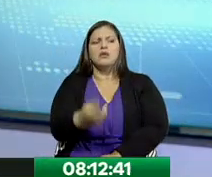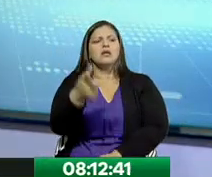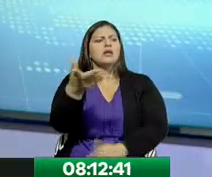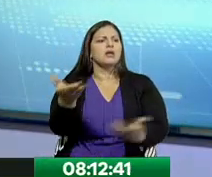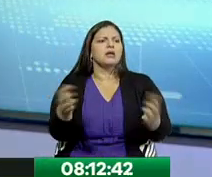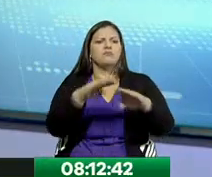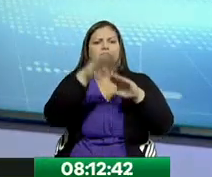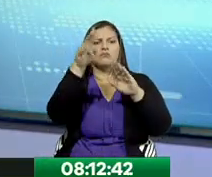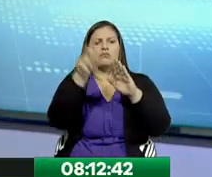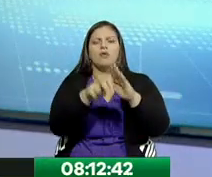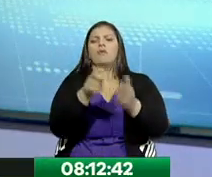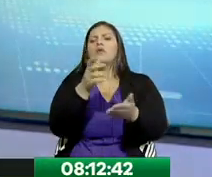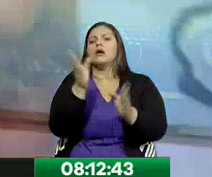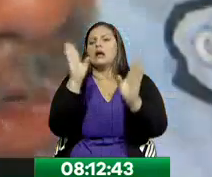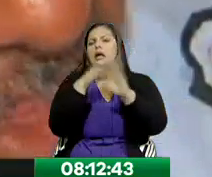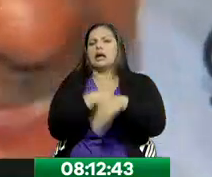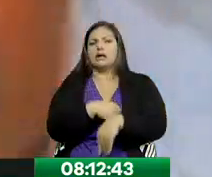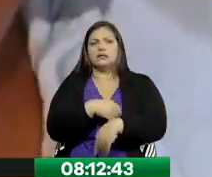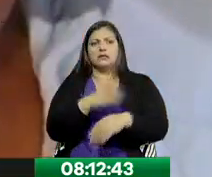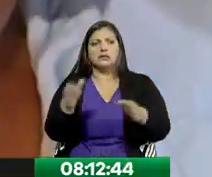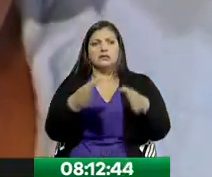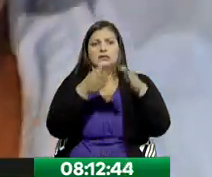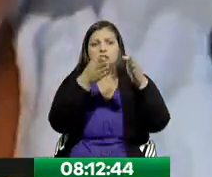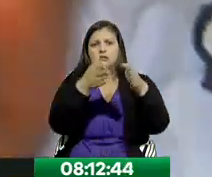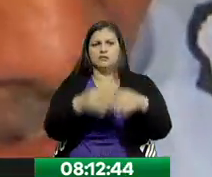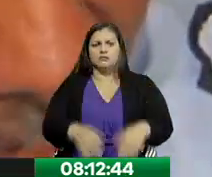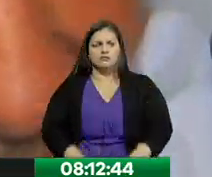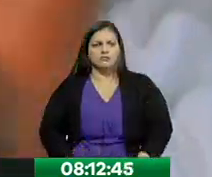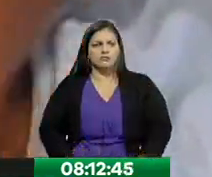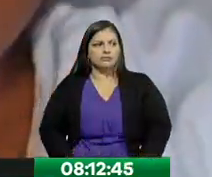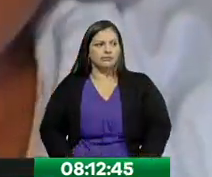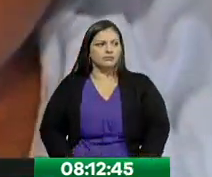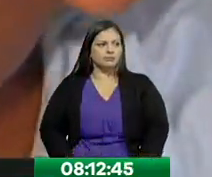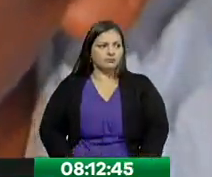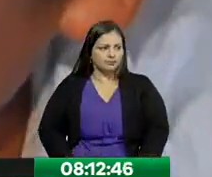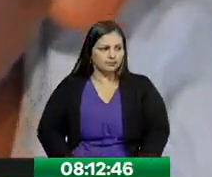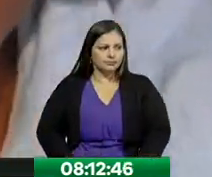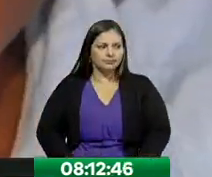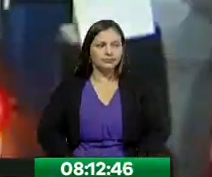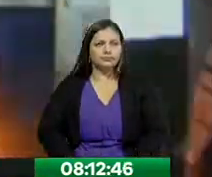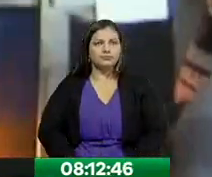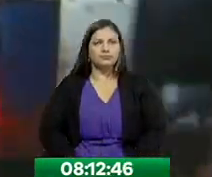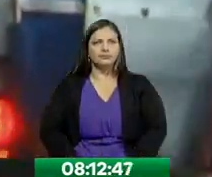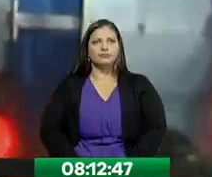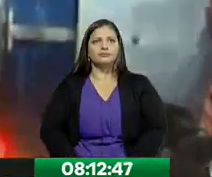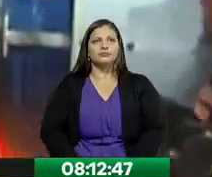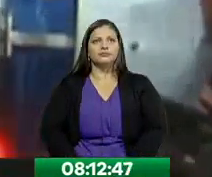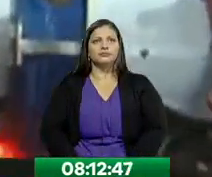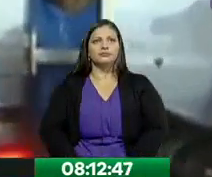nota. Yo puedo tratar de ver por ella en lo mejor que pueda.